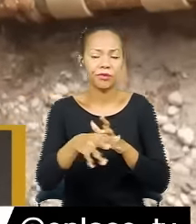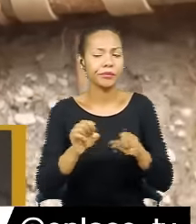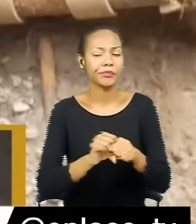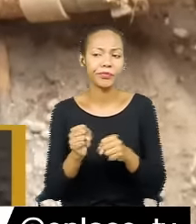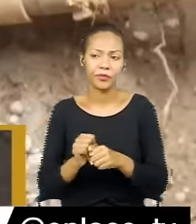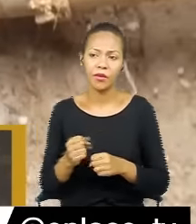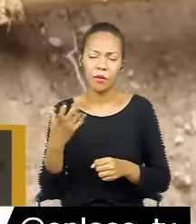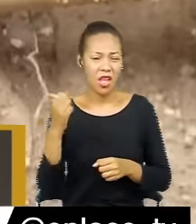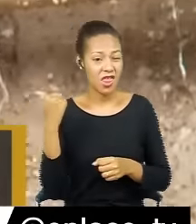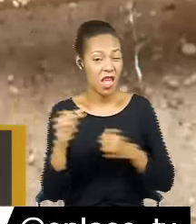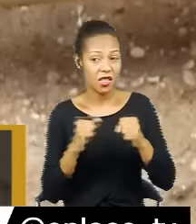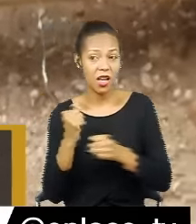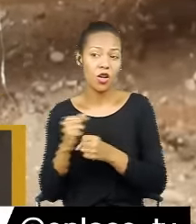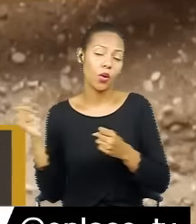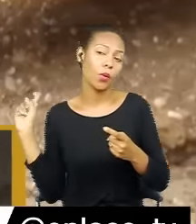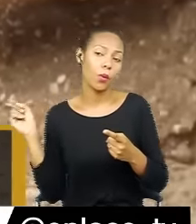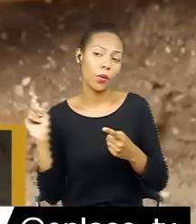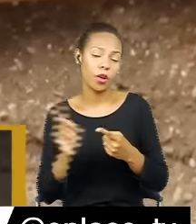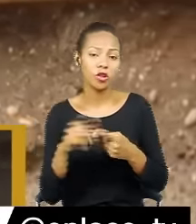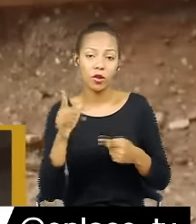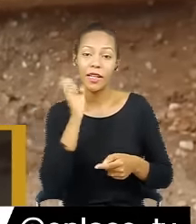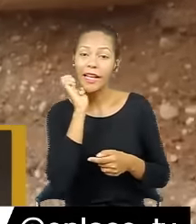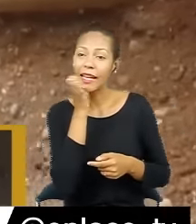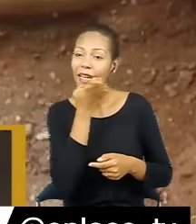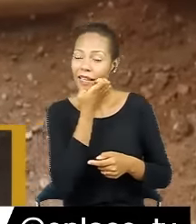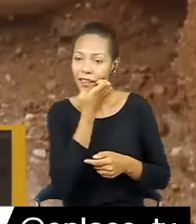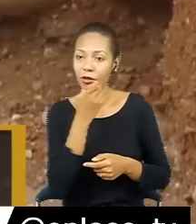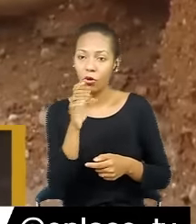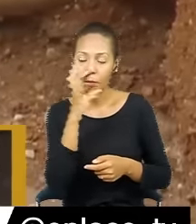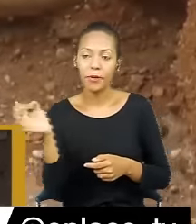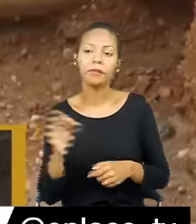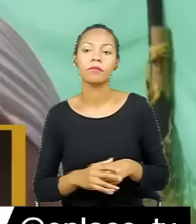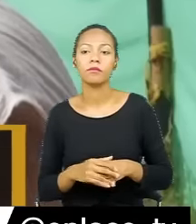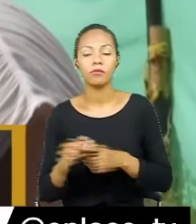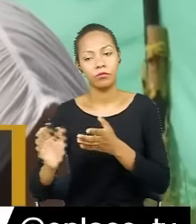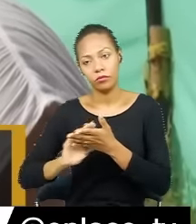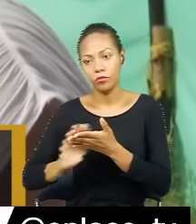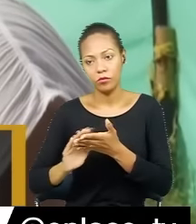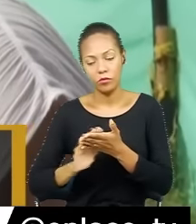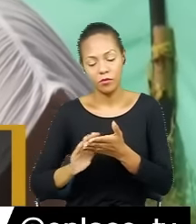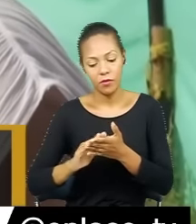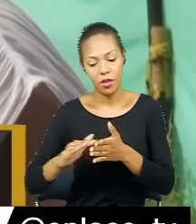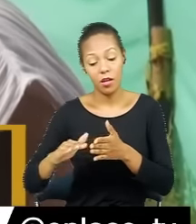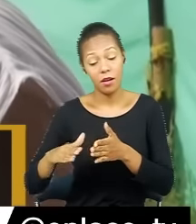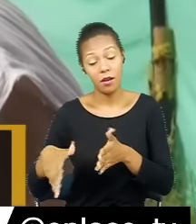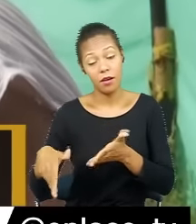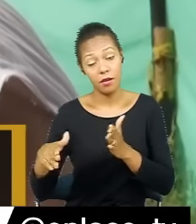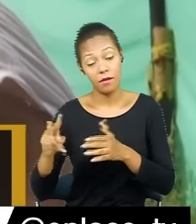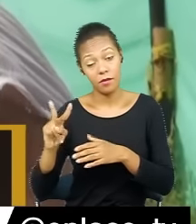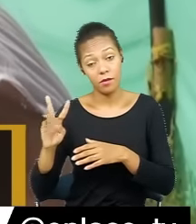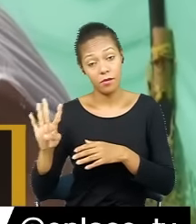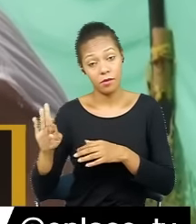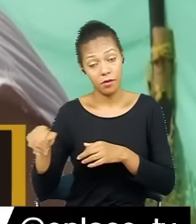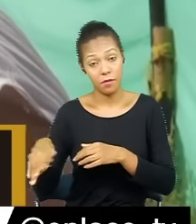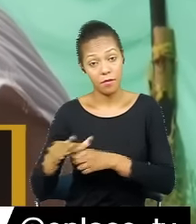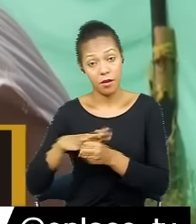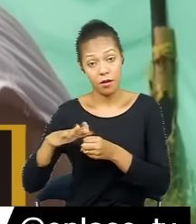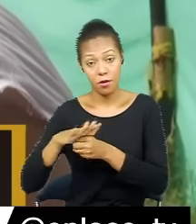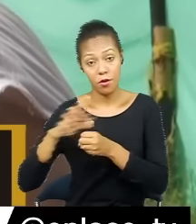10 años en la misma administración de Elkin Bueno Altabona en esta carrera 24 del barrio Galán, el